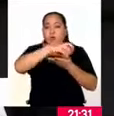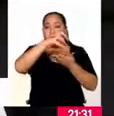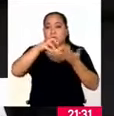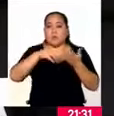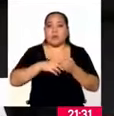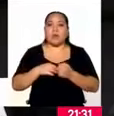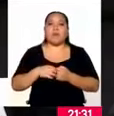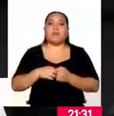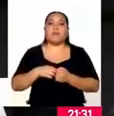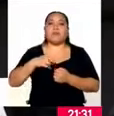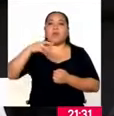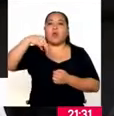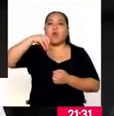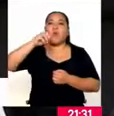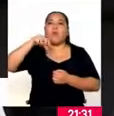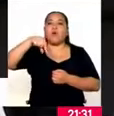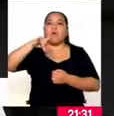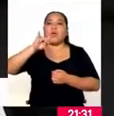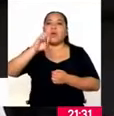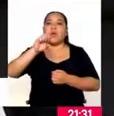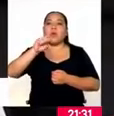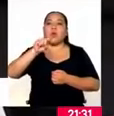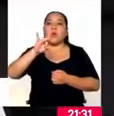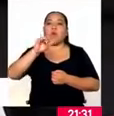En Moquegua se presentaron actividades laborales